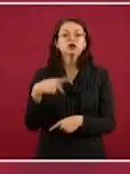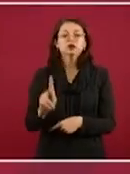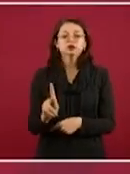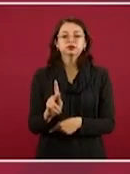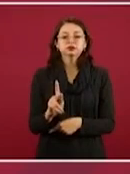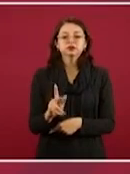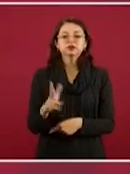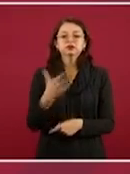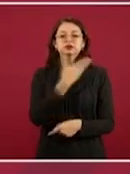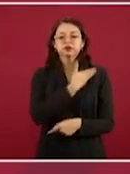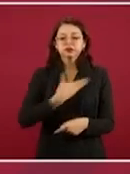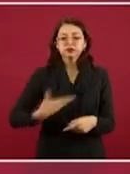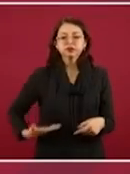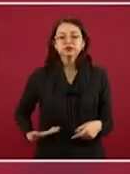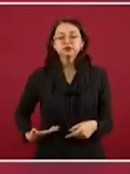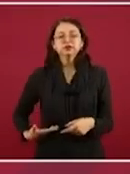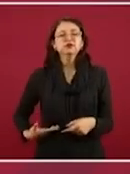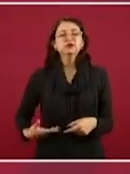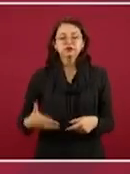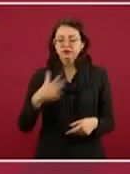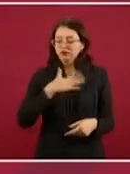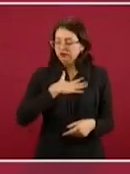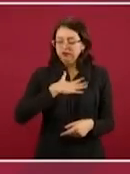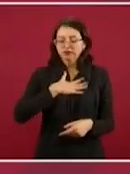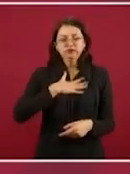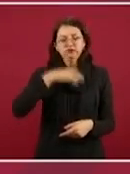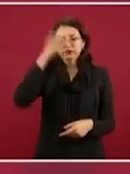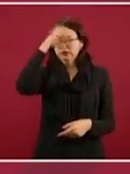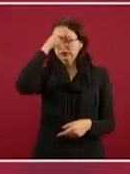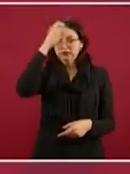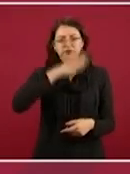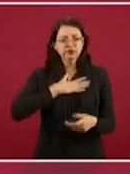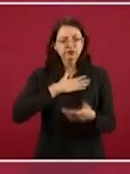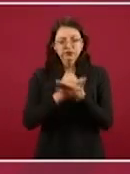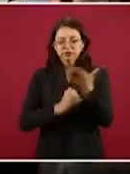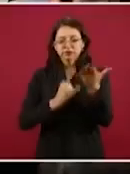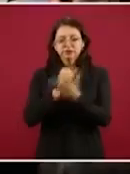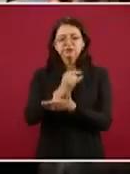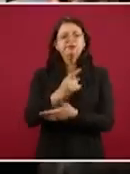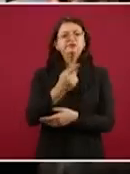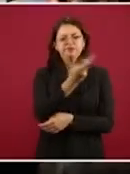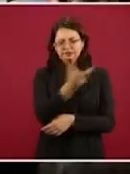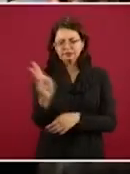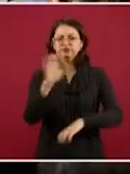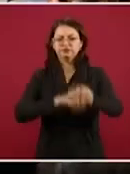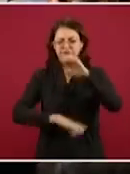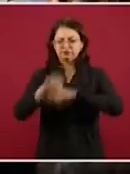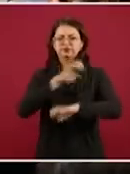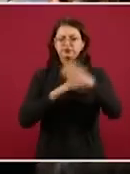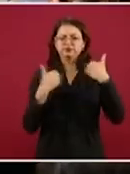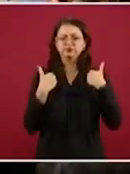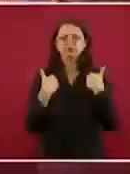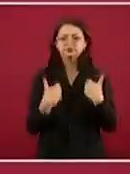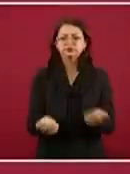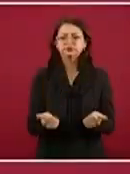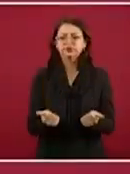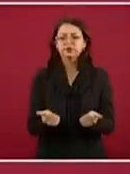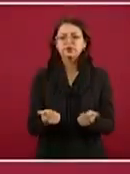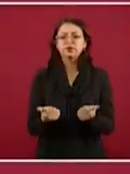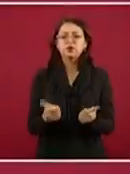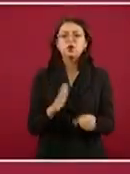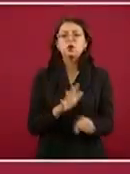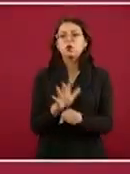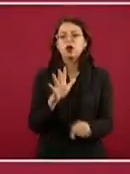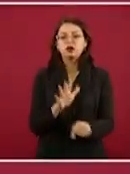del Ejecutivo, y lo han entendido así, sobre todo los empresarios, es de que se tiene que